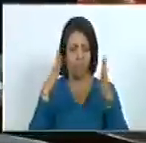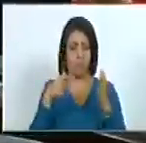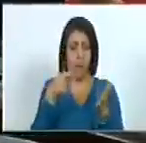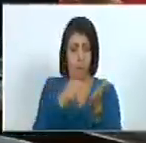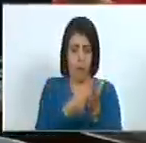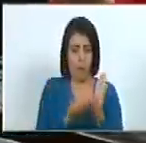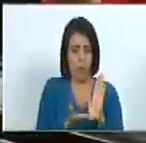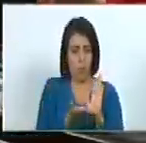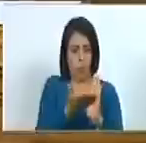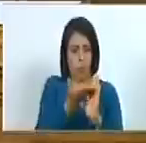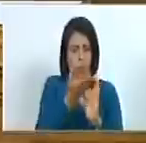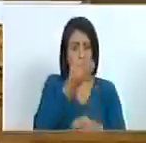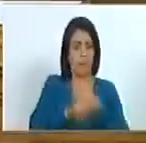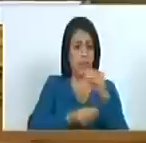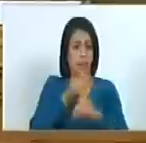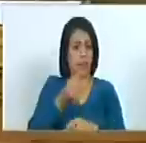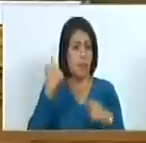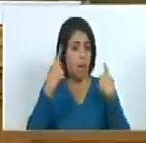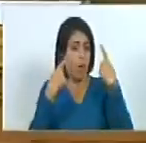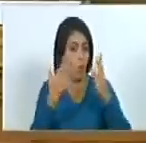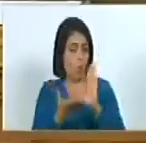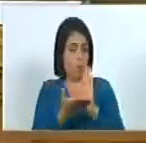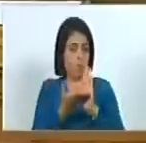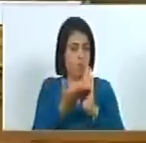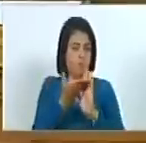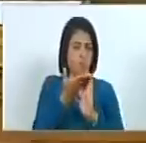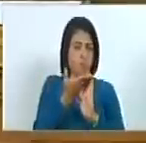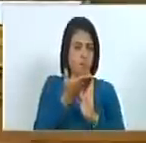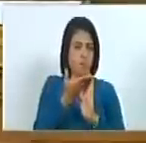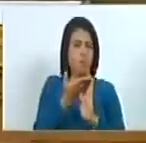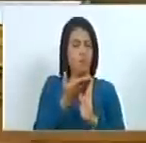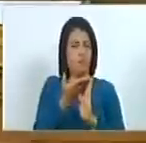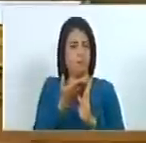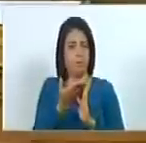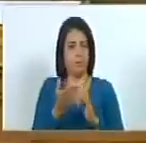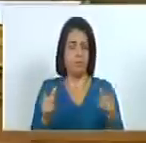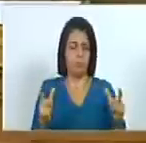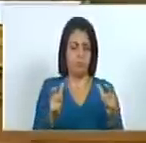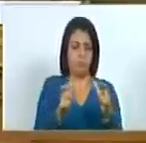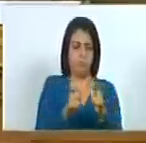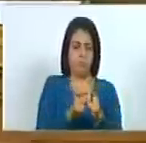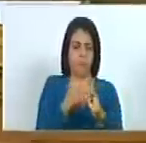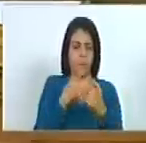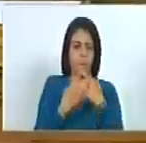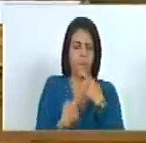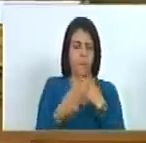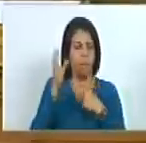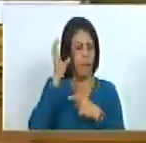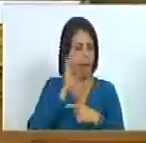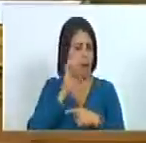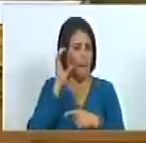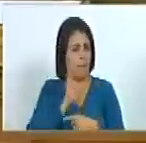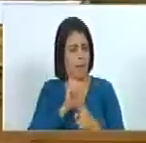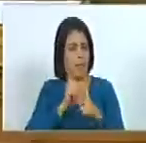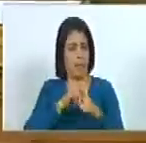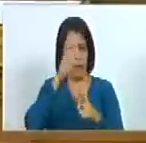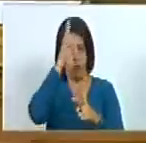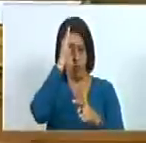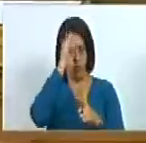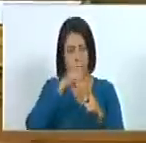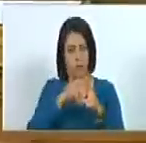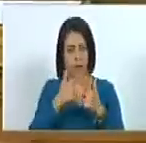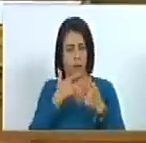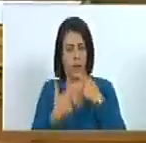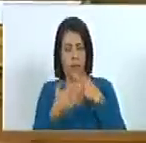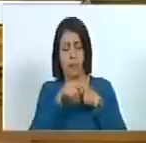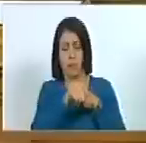Indexado, se hacen los locos con la palabra indexado. Me imagino que se reúnen y Capriles y Rosales